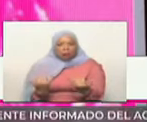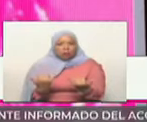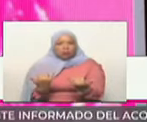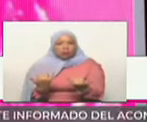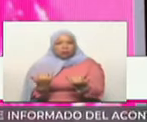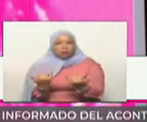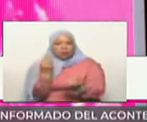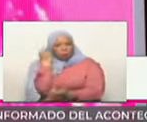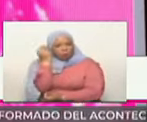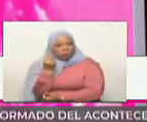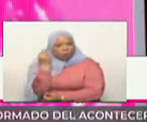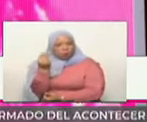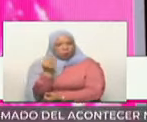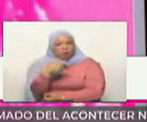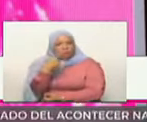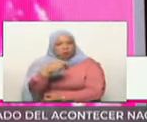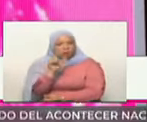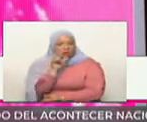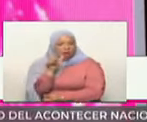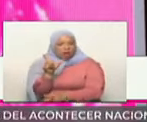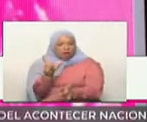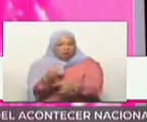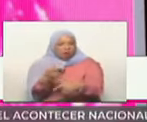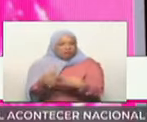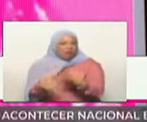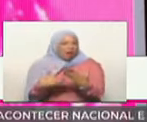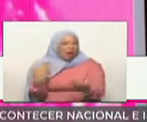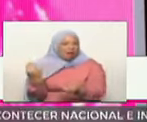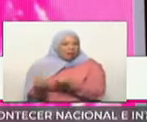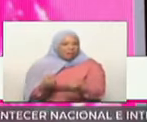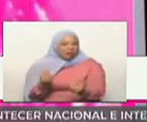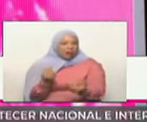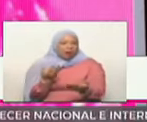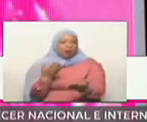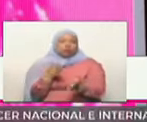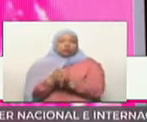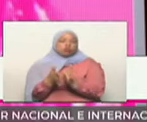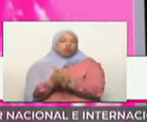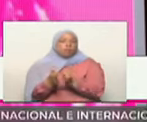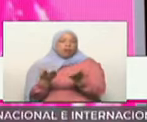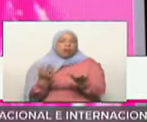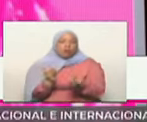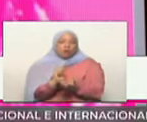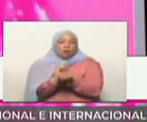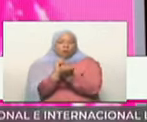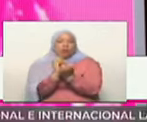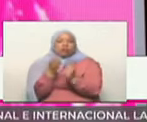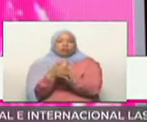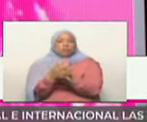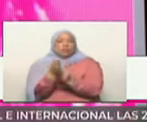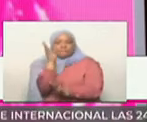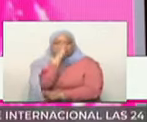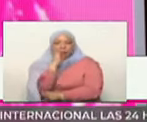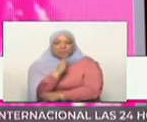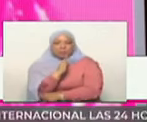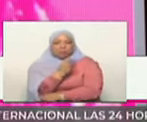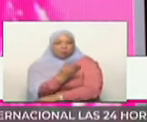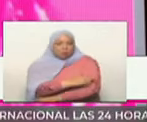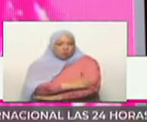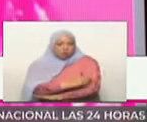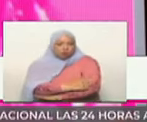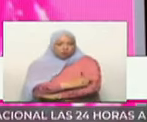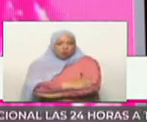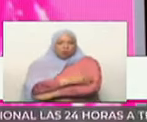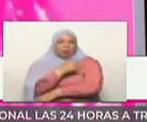su análisis geopolítico, cuál es su análisis geoestratégico de esta